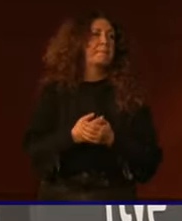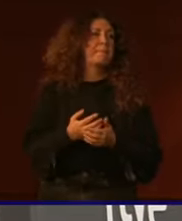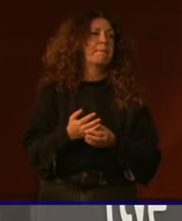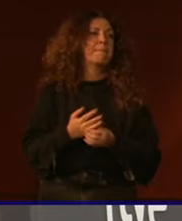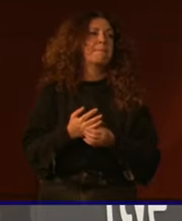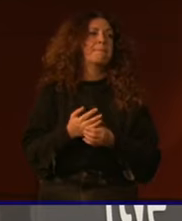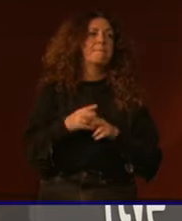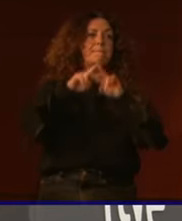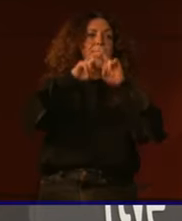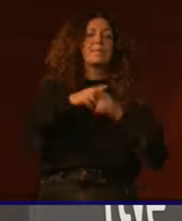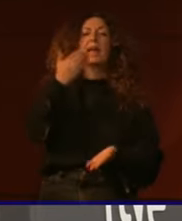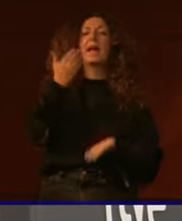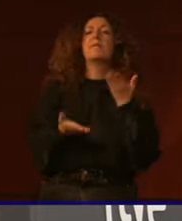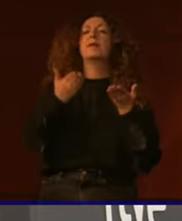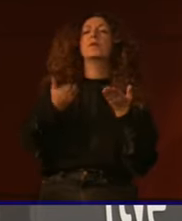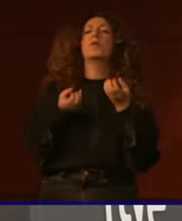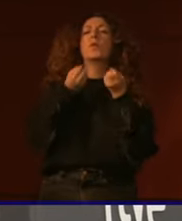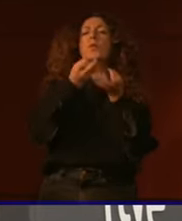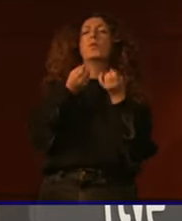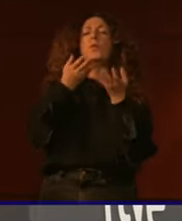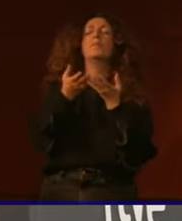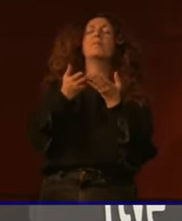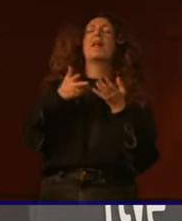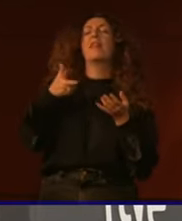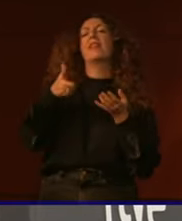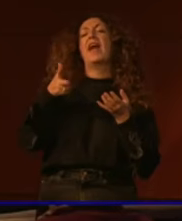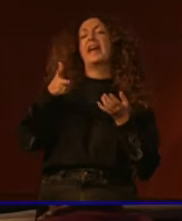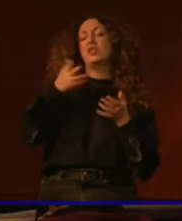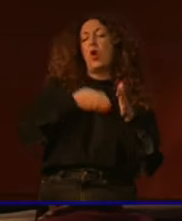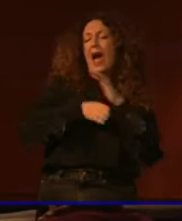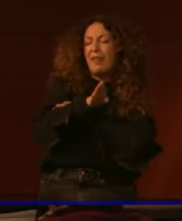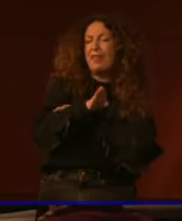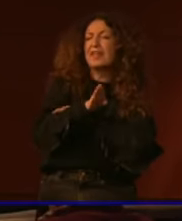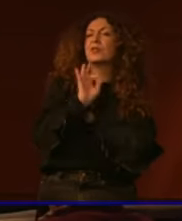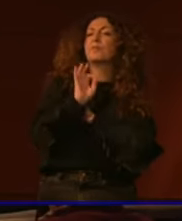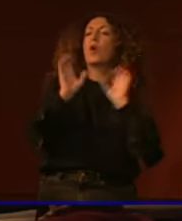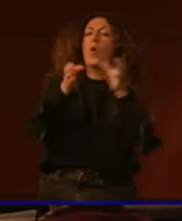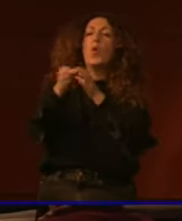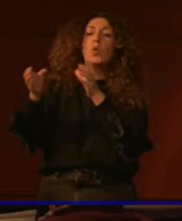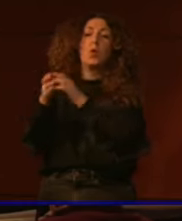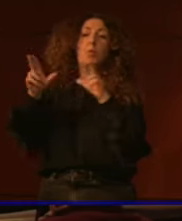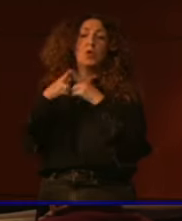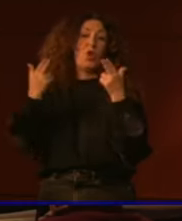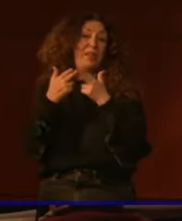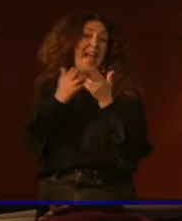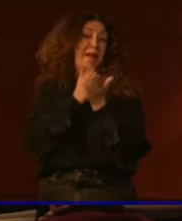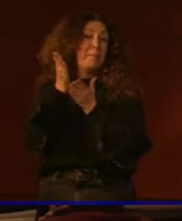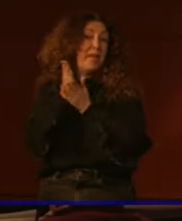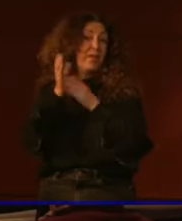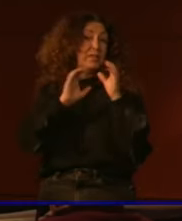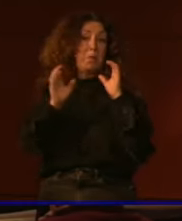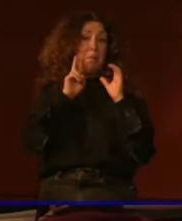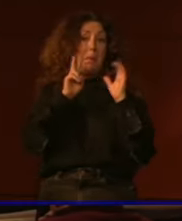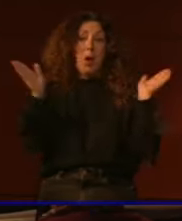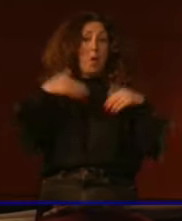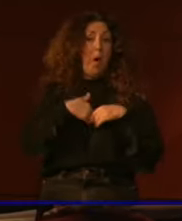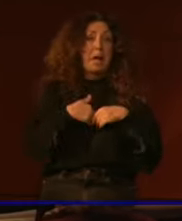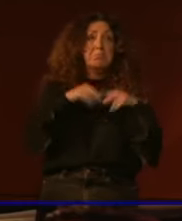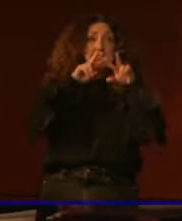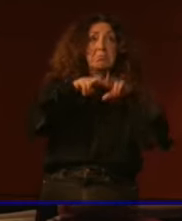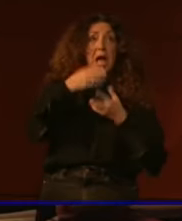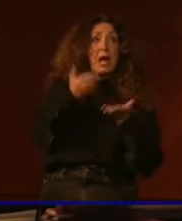la evaluación y rendición de cuentas sobre el ejercicio del derecho de acceso de los grupos sociales a los medios de comunicación es prácticamente inexistente. Esto no se evalúa.